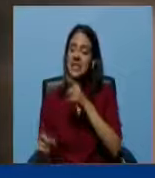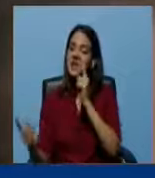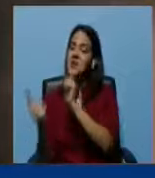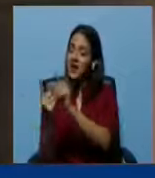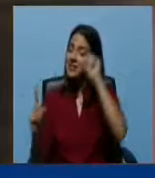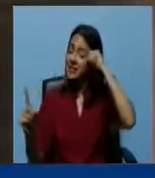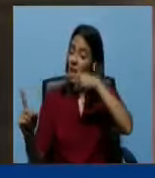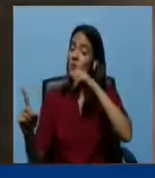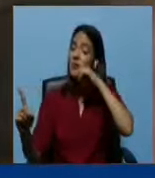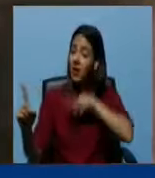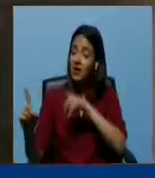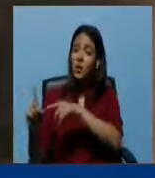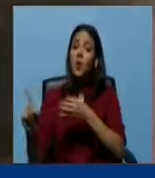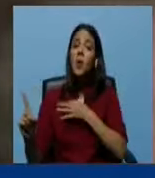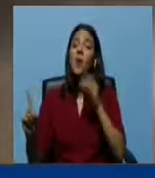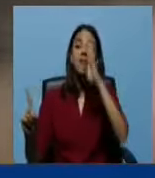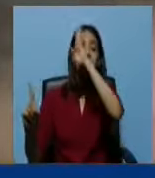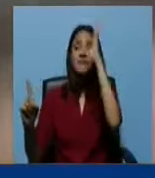Deciré.